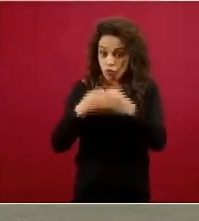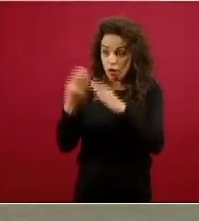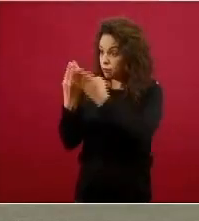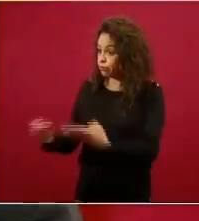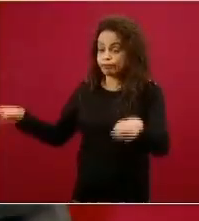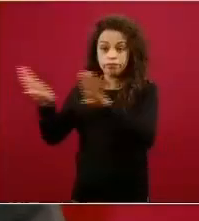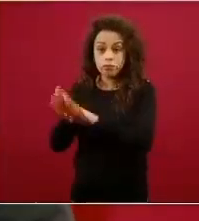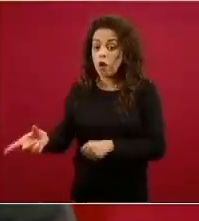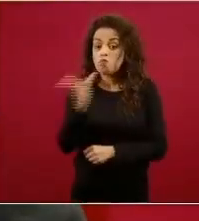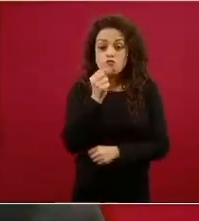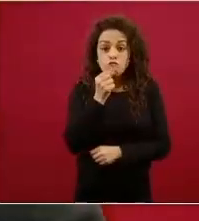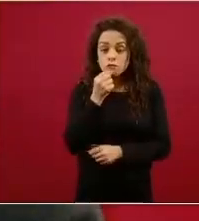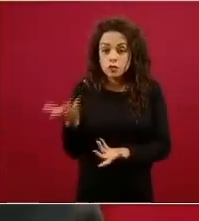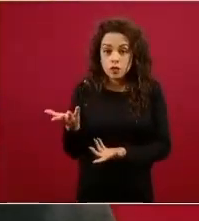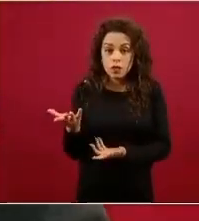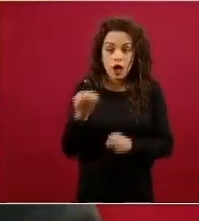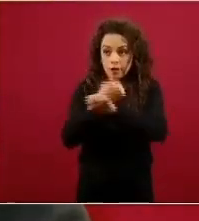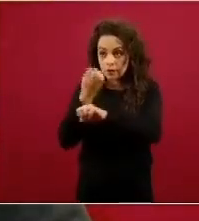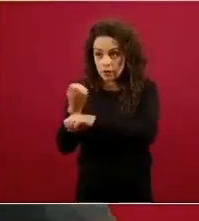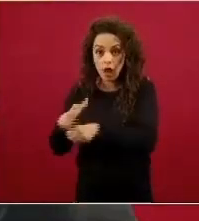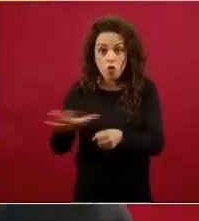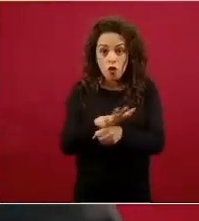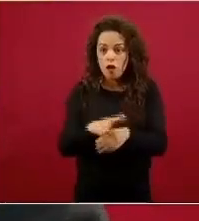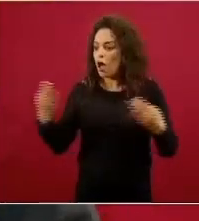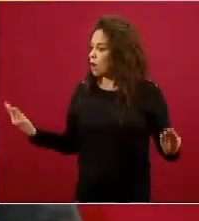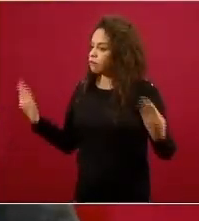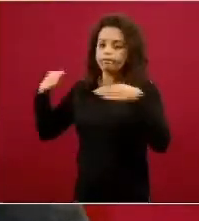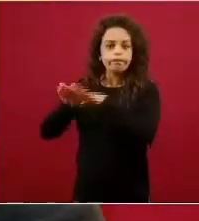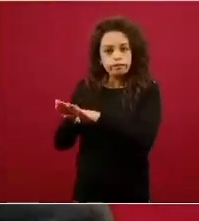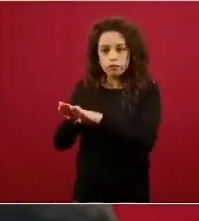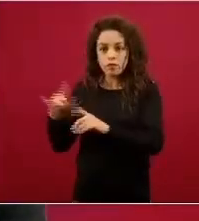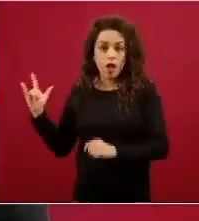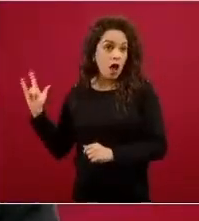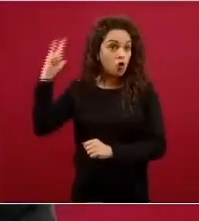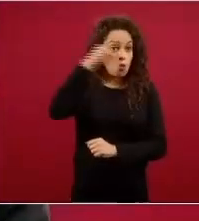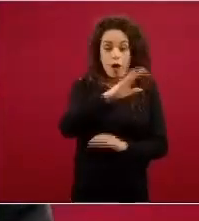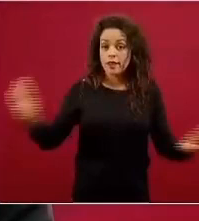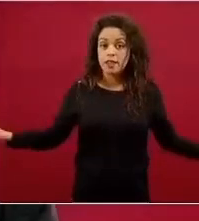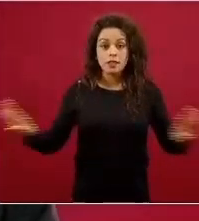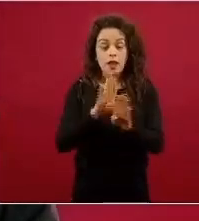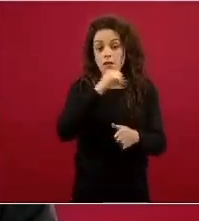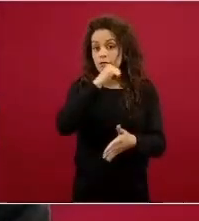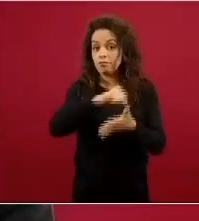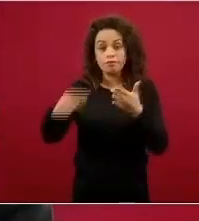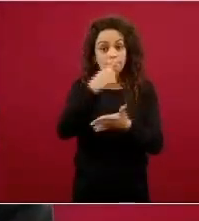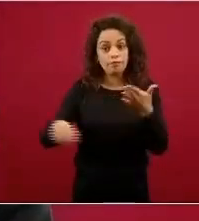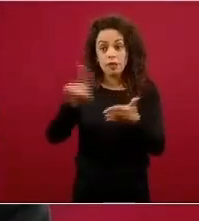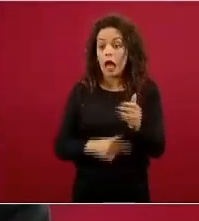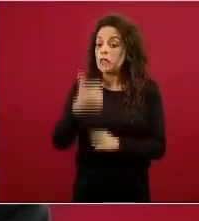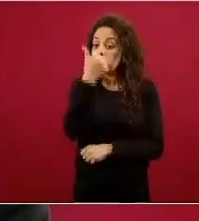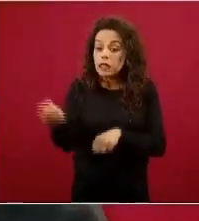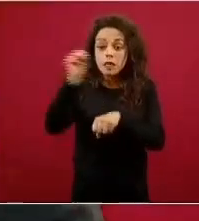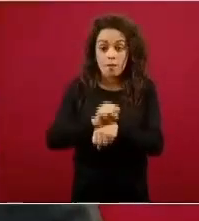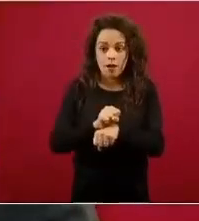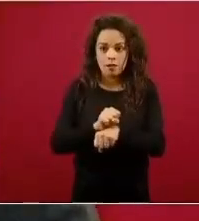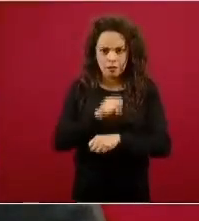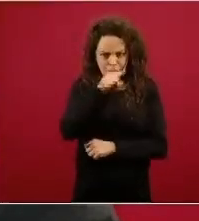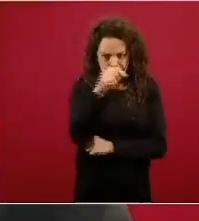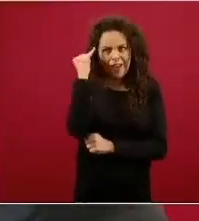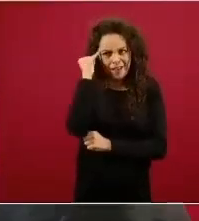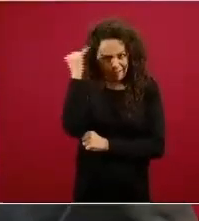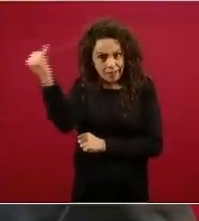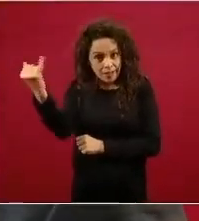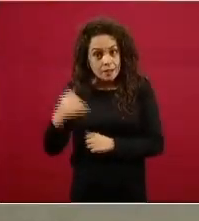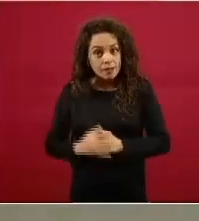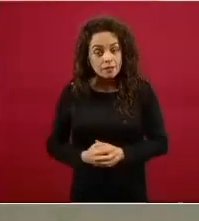cuarteles. Las policías locales, estatales, a sus cuarteles. Los aeropuertos, clausurados. 6 semanas. Imagínense.